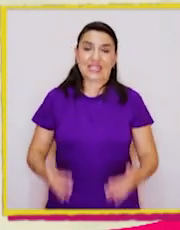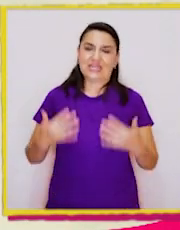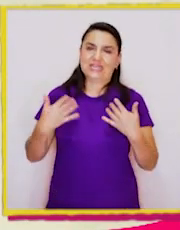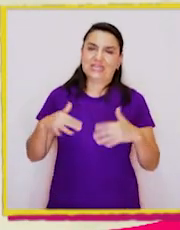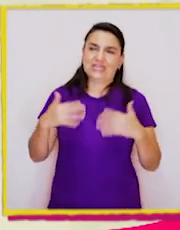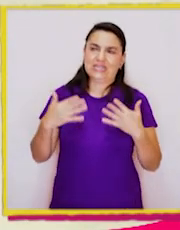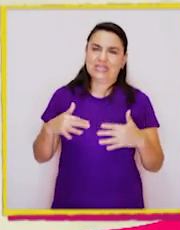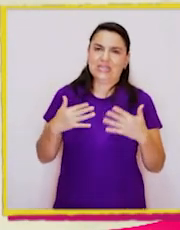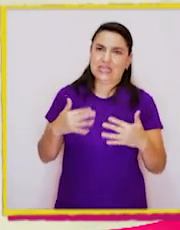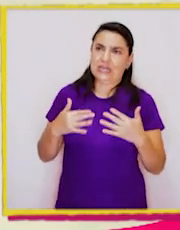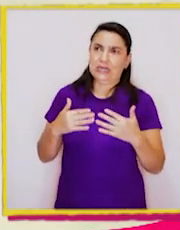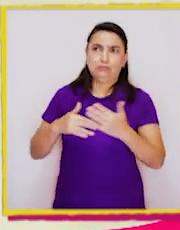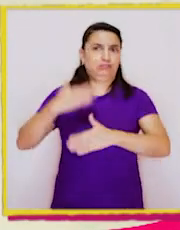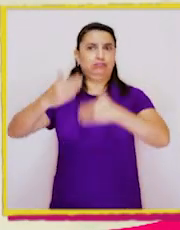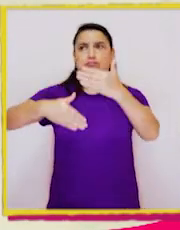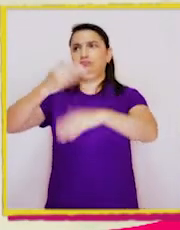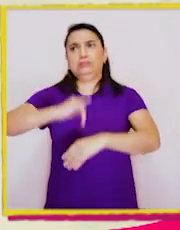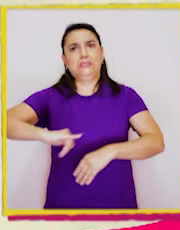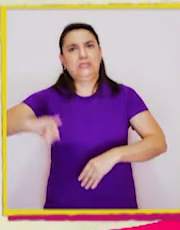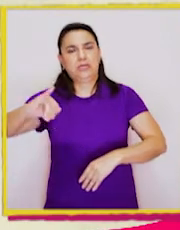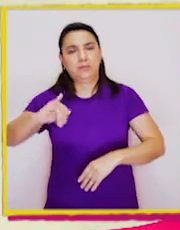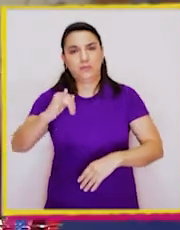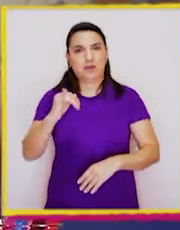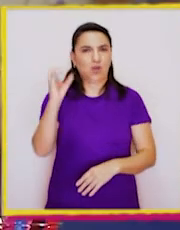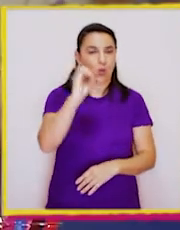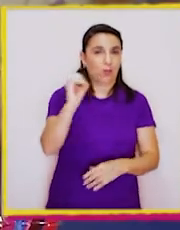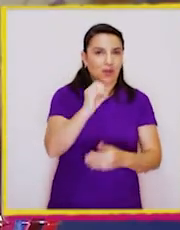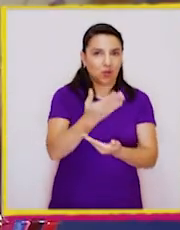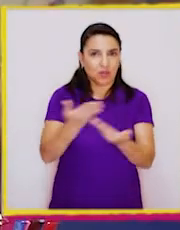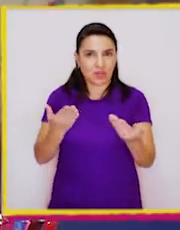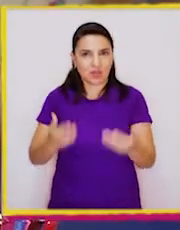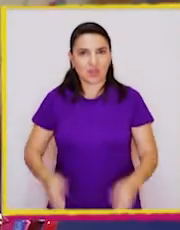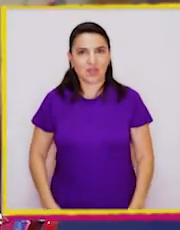Ay, no, esto parece interminable. ¿Qué opinan?